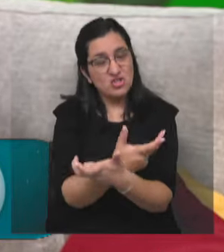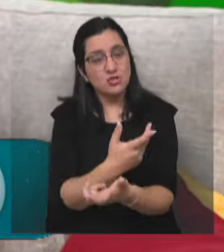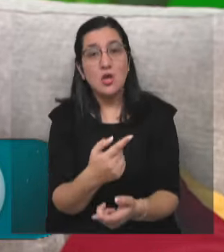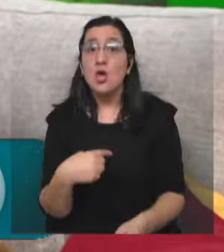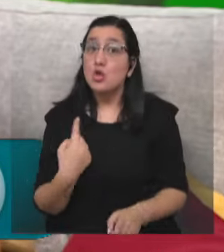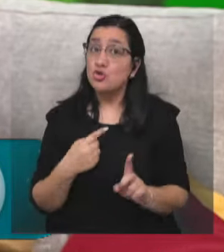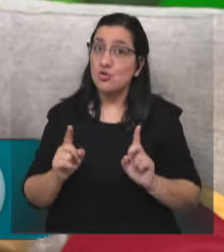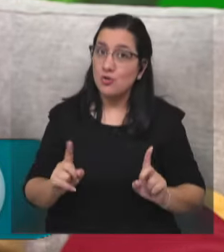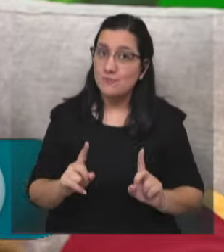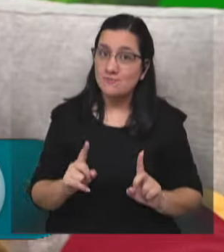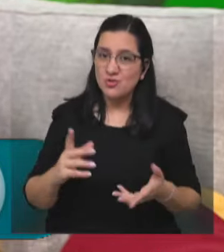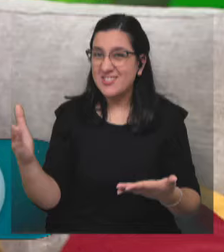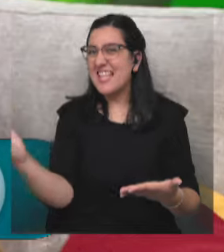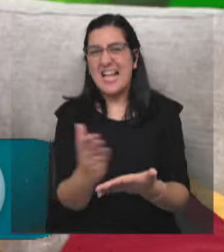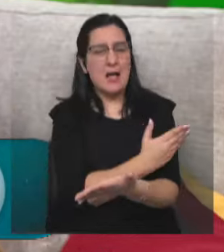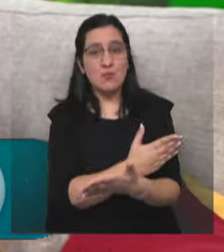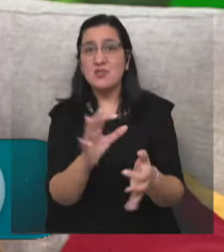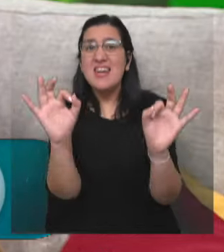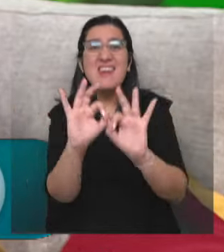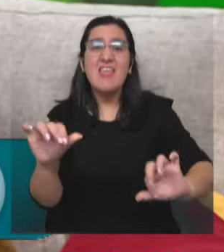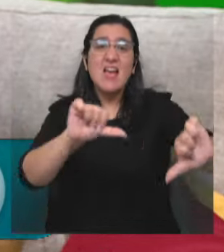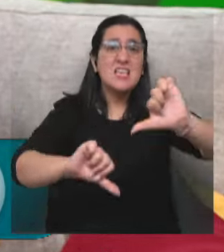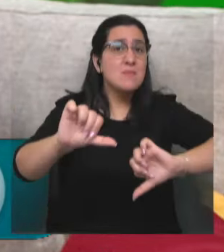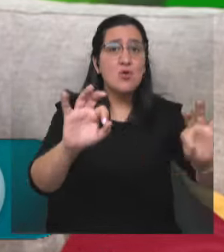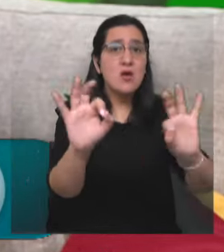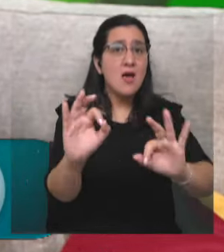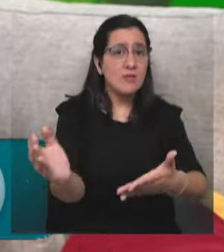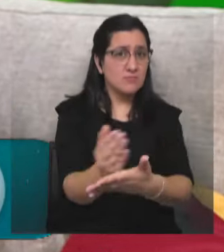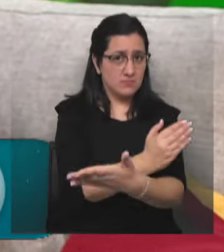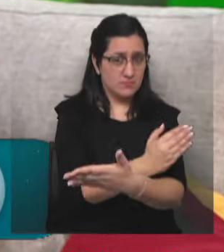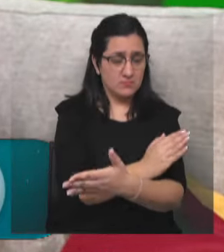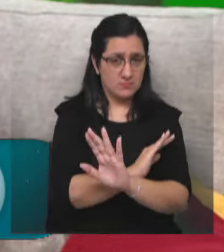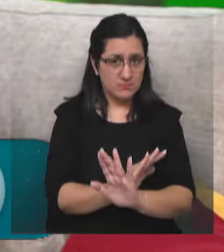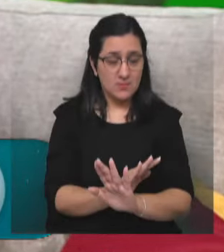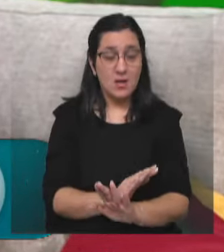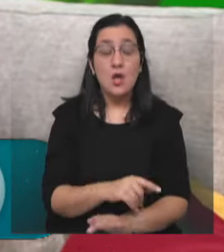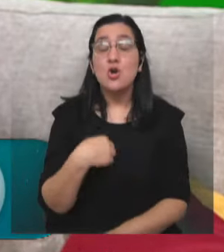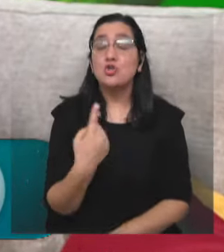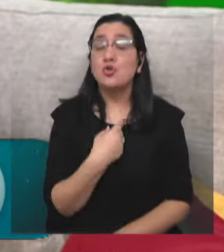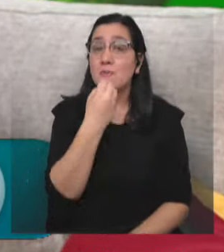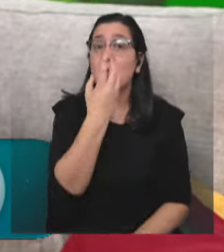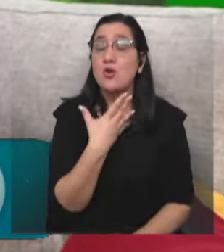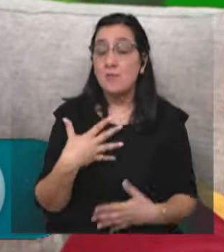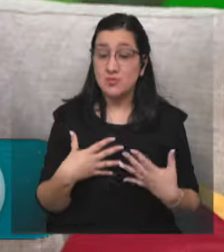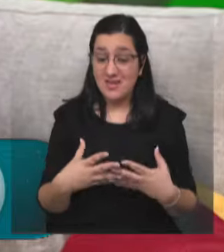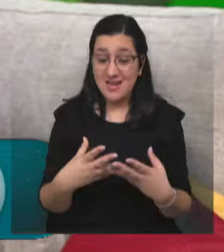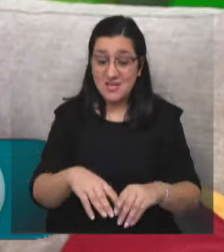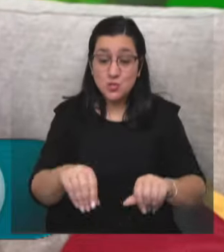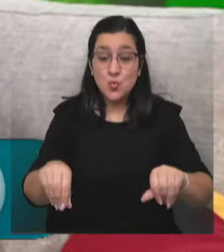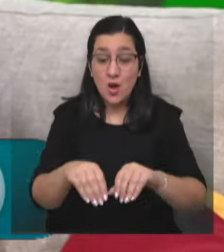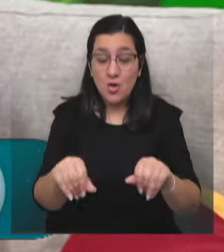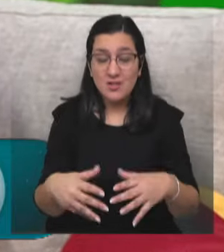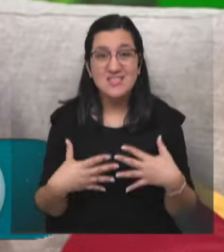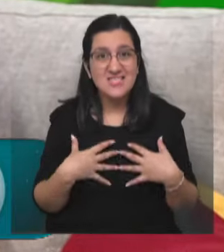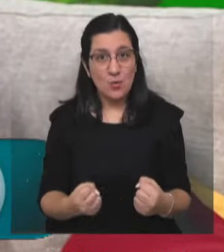Nosotros sacamos eso de nuestra producción, mejoramos la sanidad del suelo y desde ahí